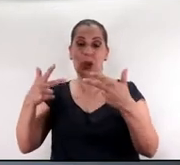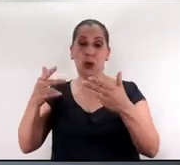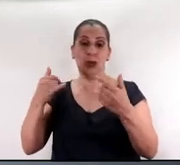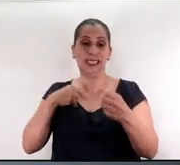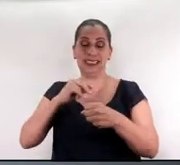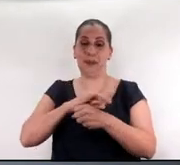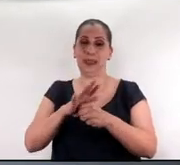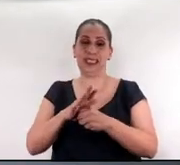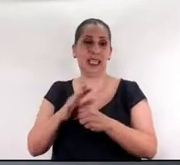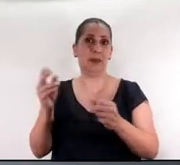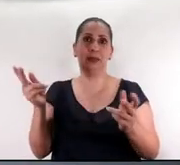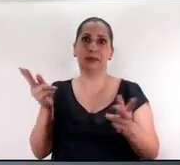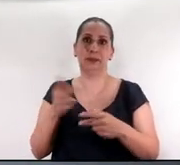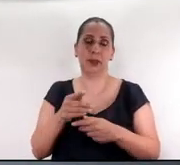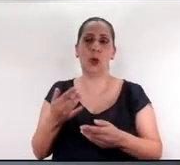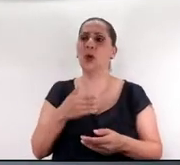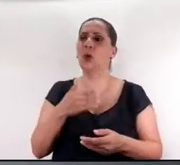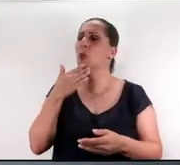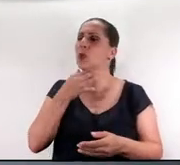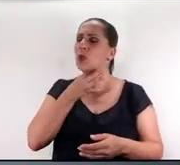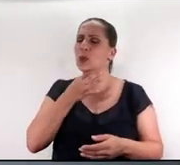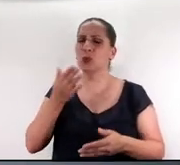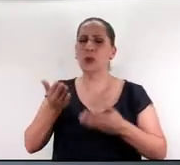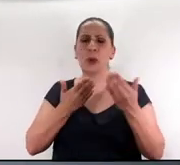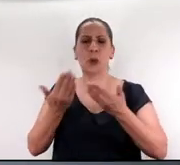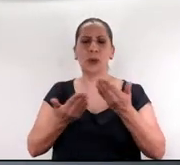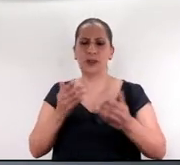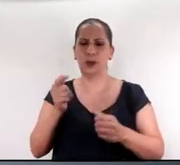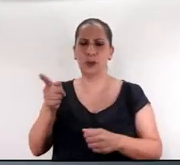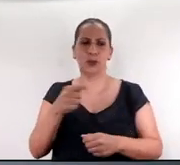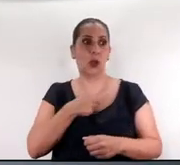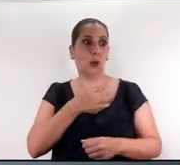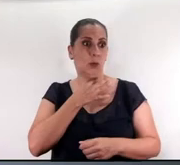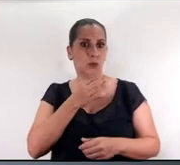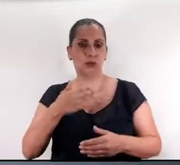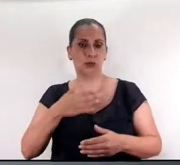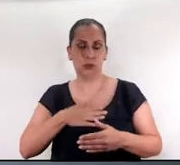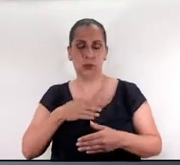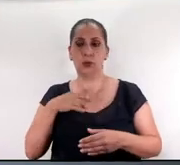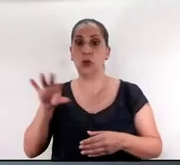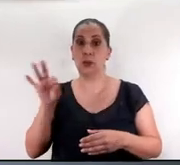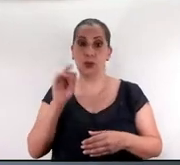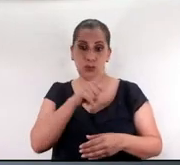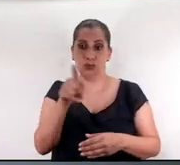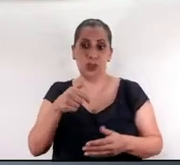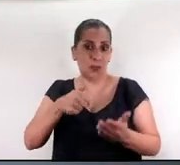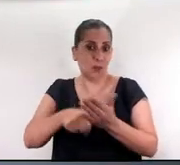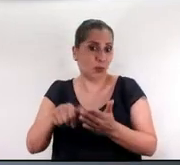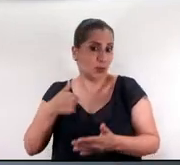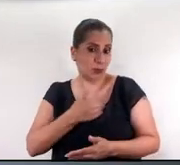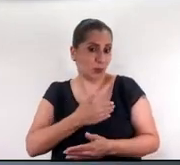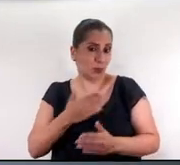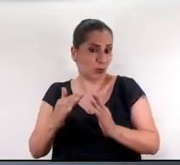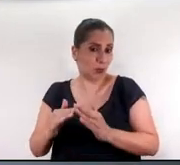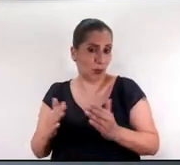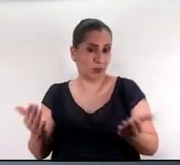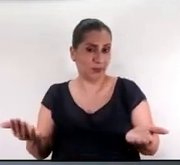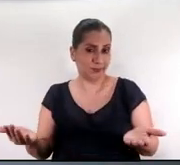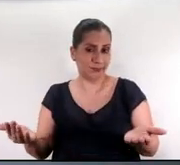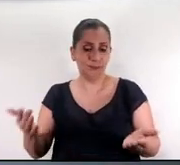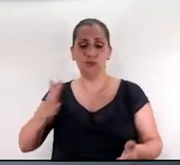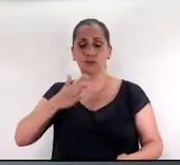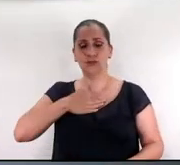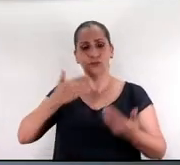Don Rodolfo, ha sido un gusto haber conversado con usted. Un gusto esta noche. Mío y los invito a que voten por nuestro pueblo. Digamos, yo soy